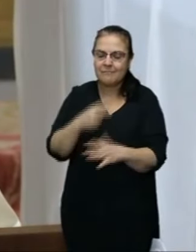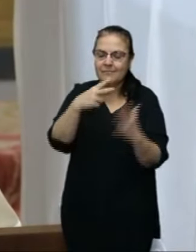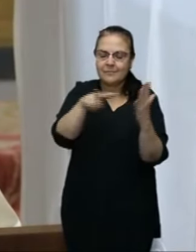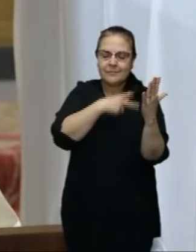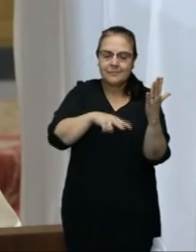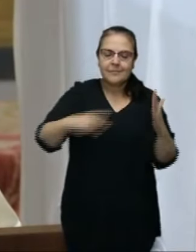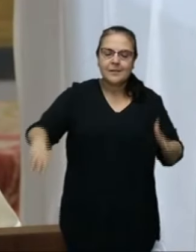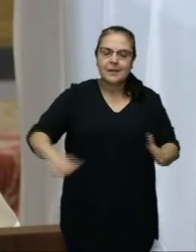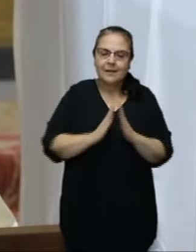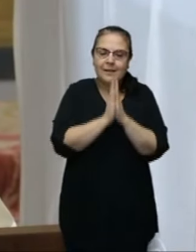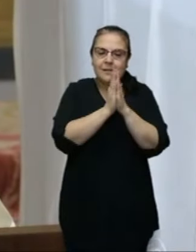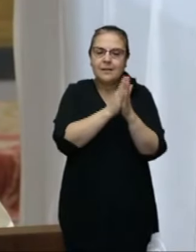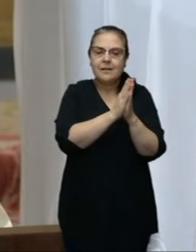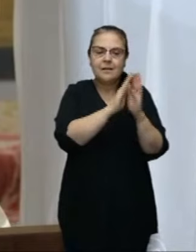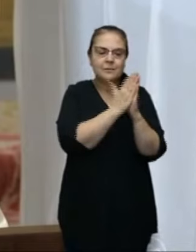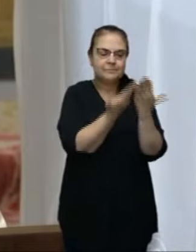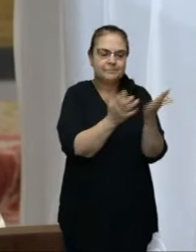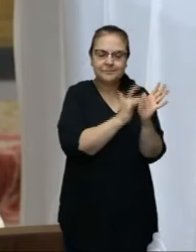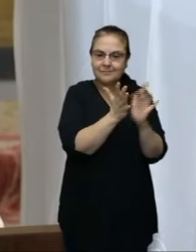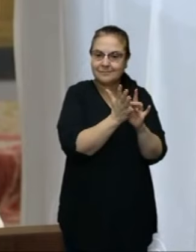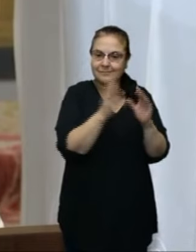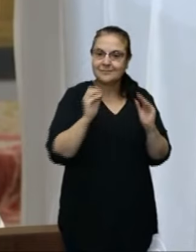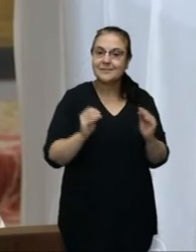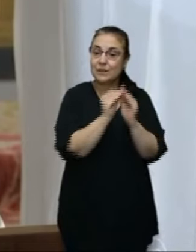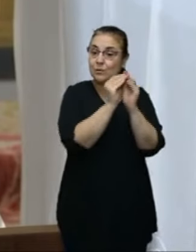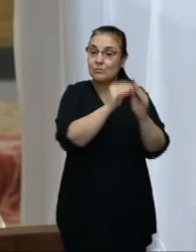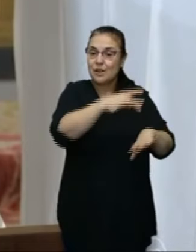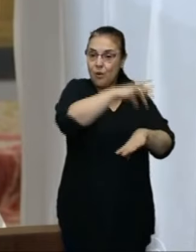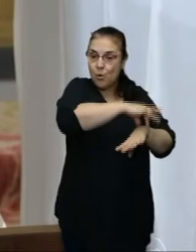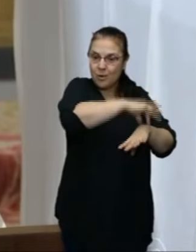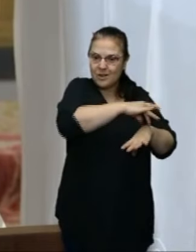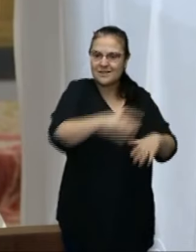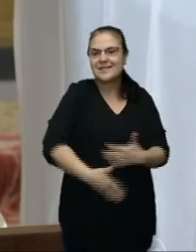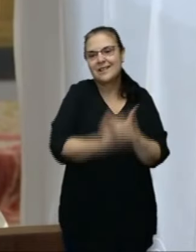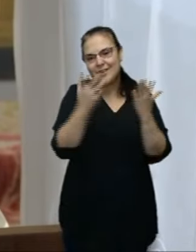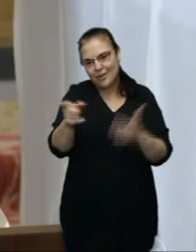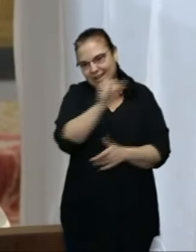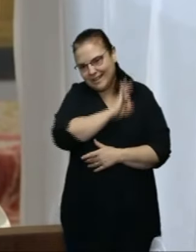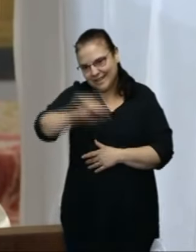Lectura del Santo Evangelio según San Lucas.